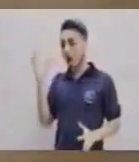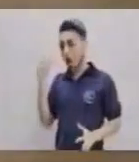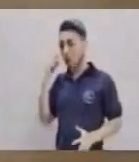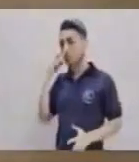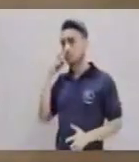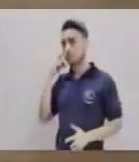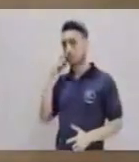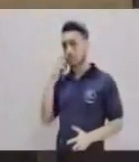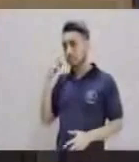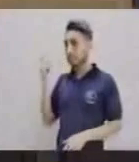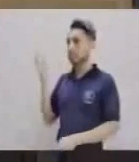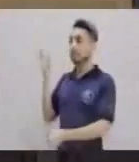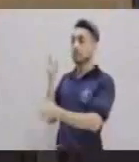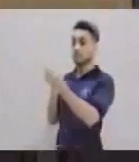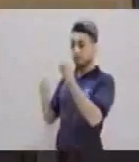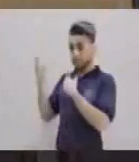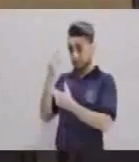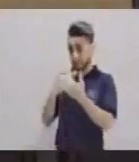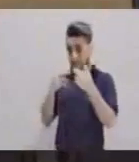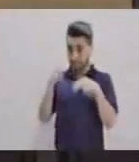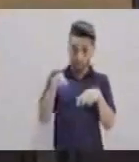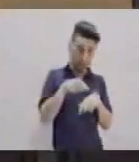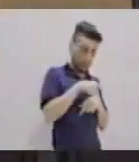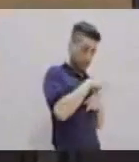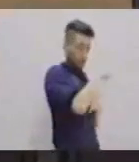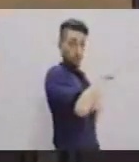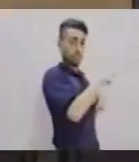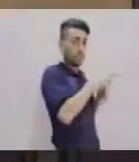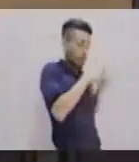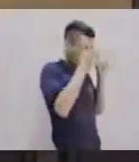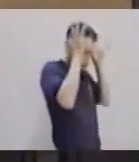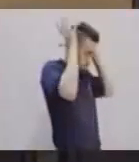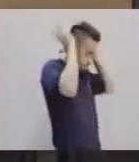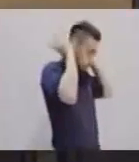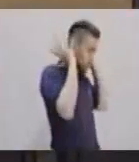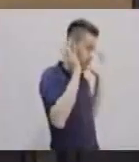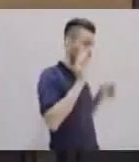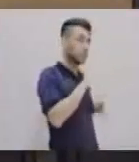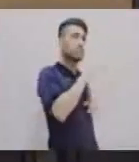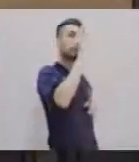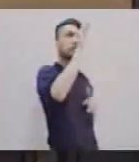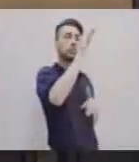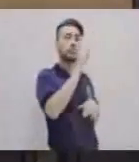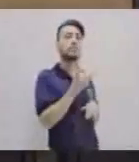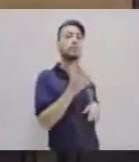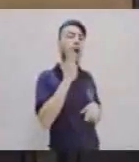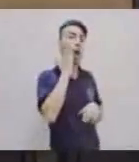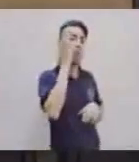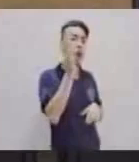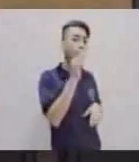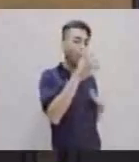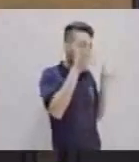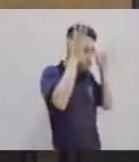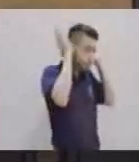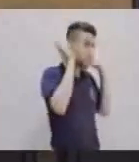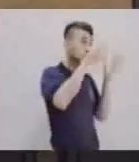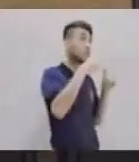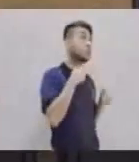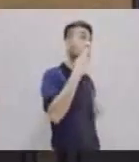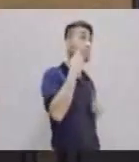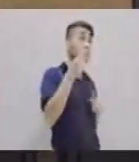Regresó a su cueva y le contó a Amu Kusu, el abuelo armadillo, lo que había